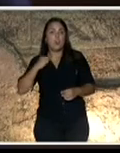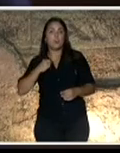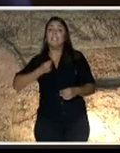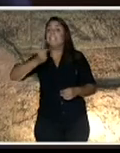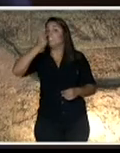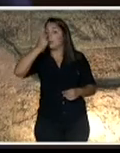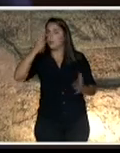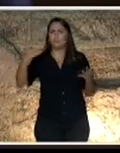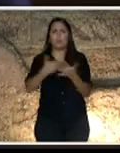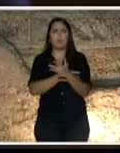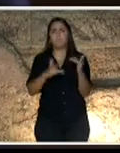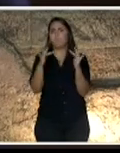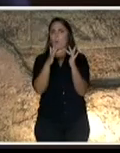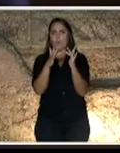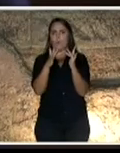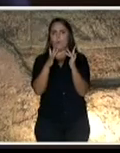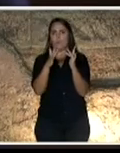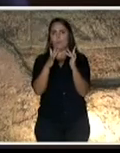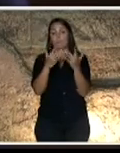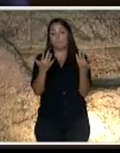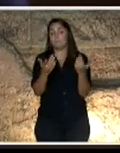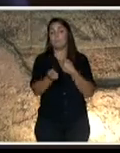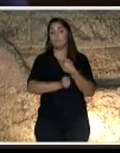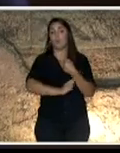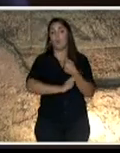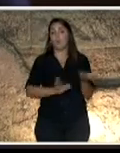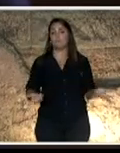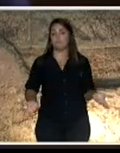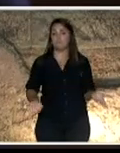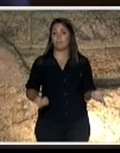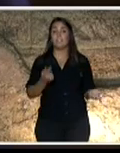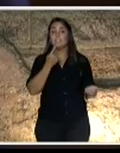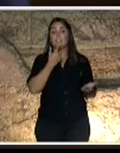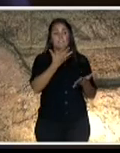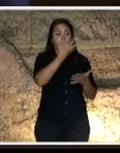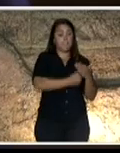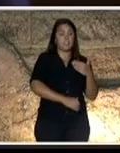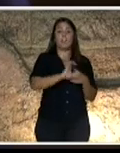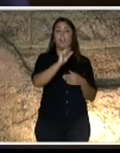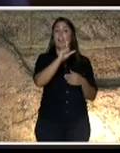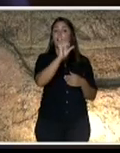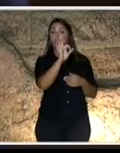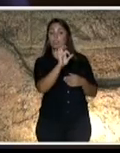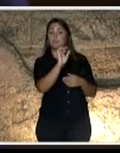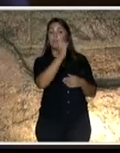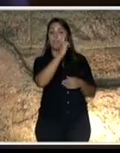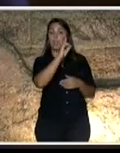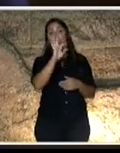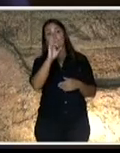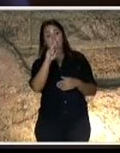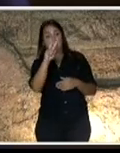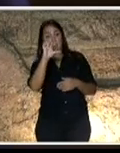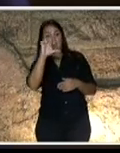Lisboa. Este es el defecto de táctica, la prolongación del error desde Carlos I a Felipe II, por